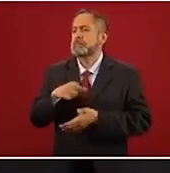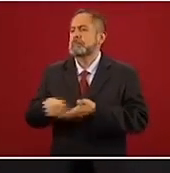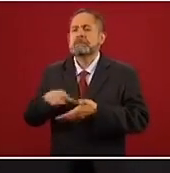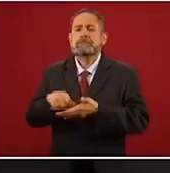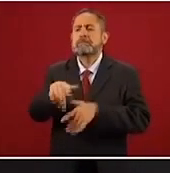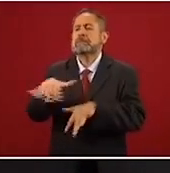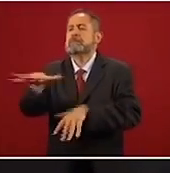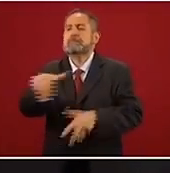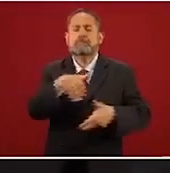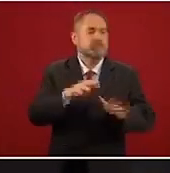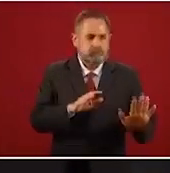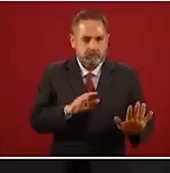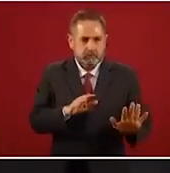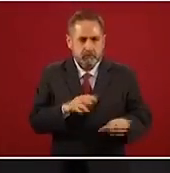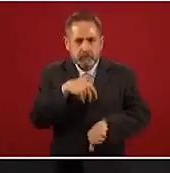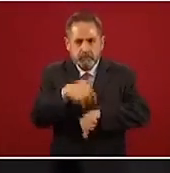comprar, tiene que haber registro